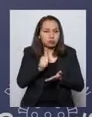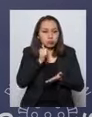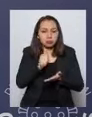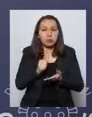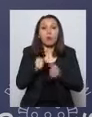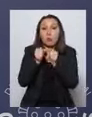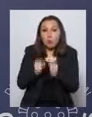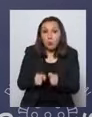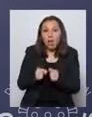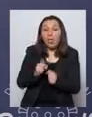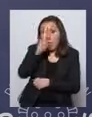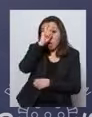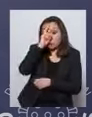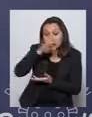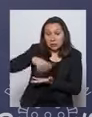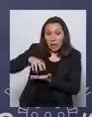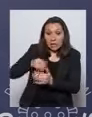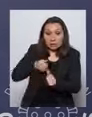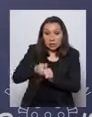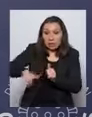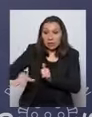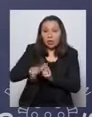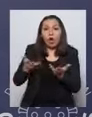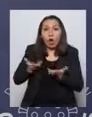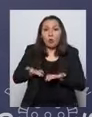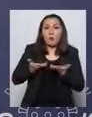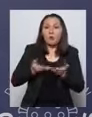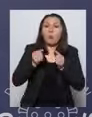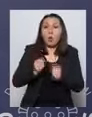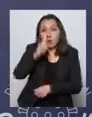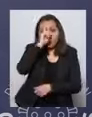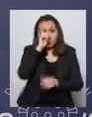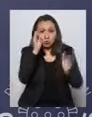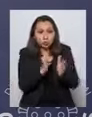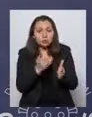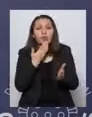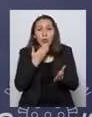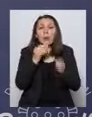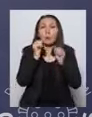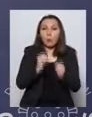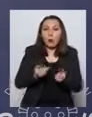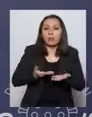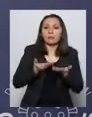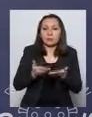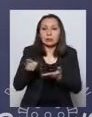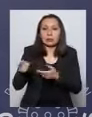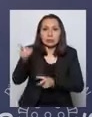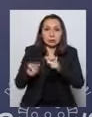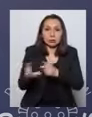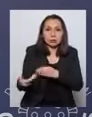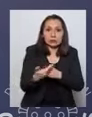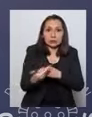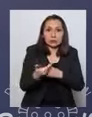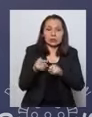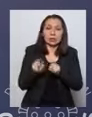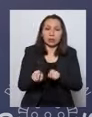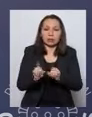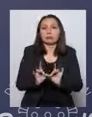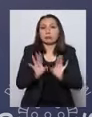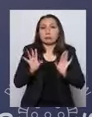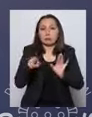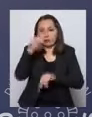capacidad de la red hospitalaria para responder con la atención primaria también de responder a estos requerimientos de quienes